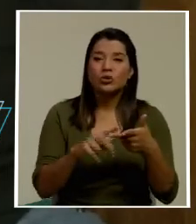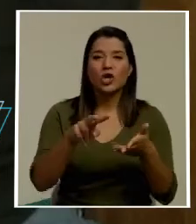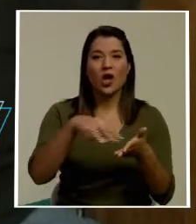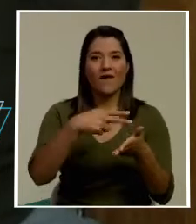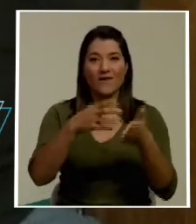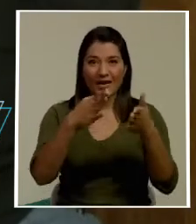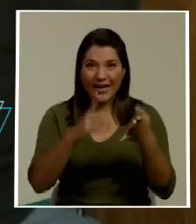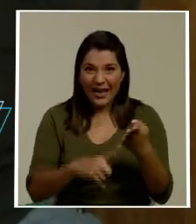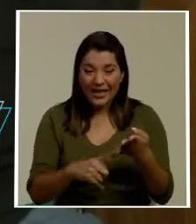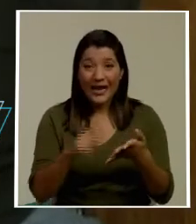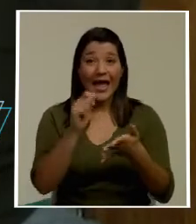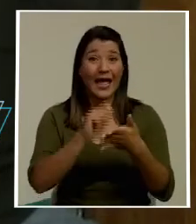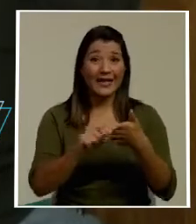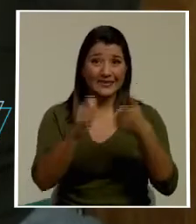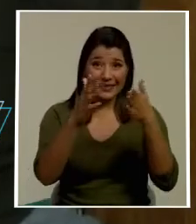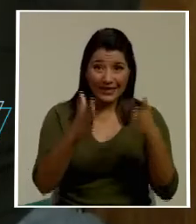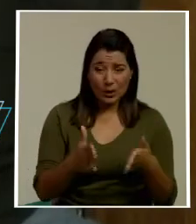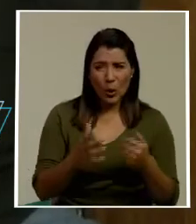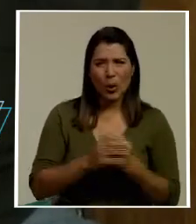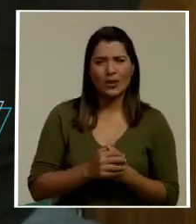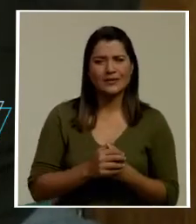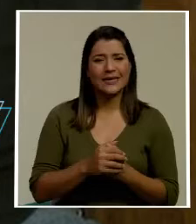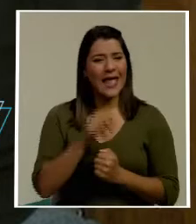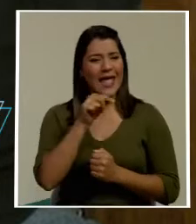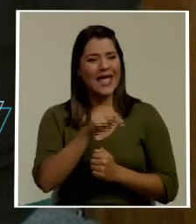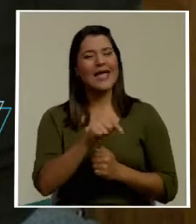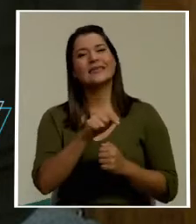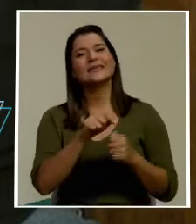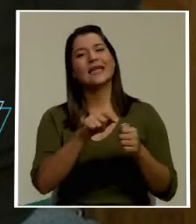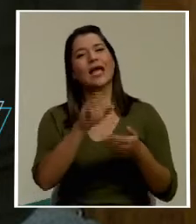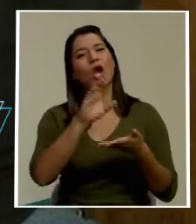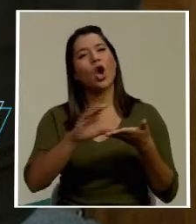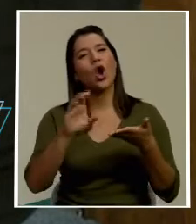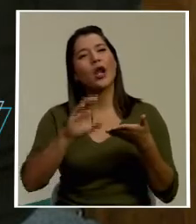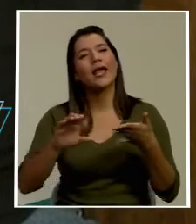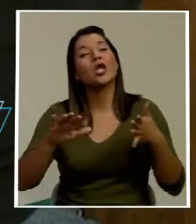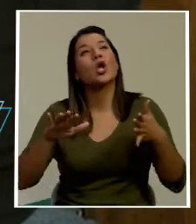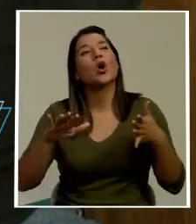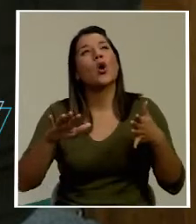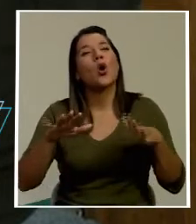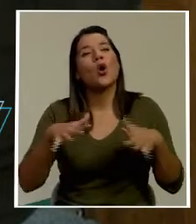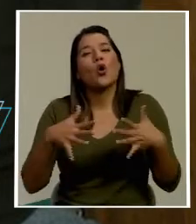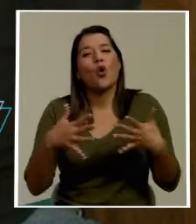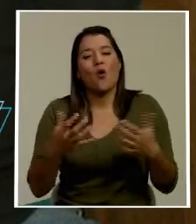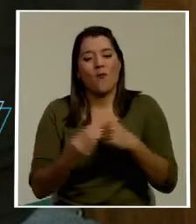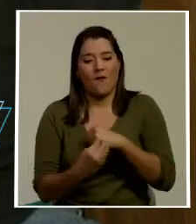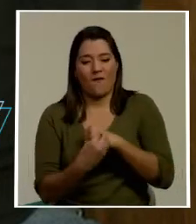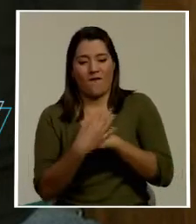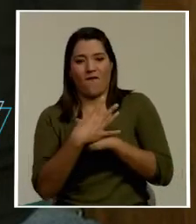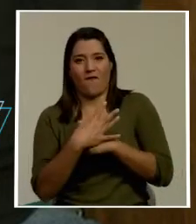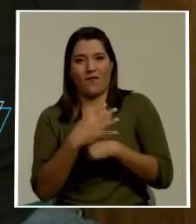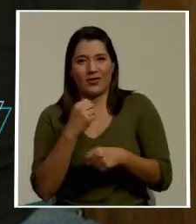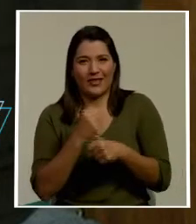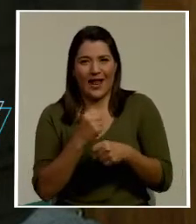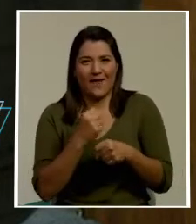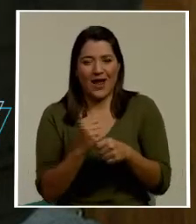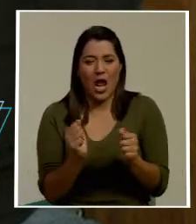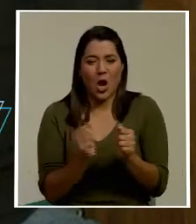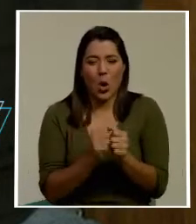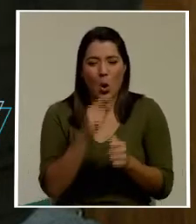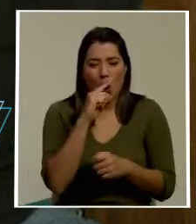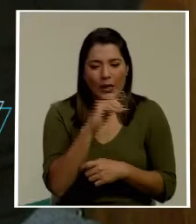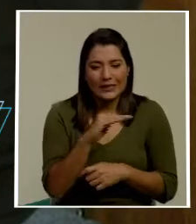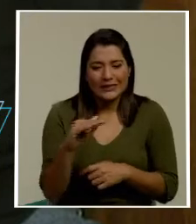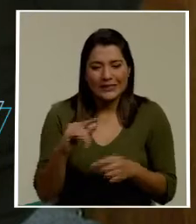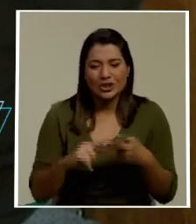escritores. ¿Cómo te influyó a vos el trabajar con niños y adolescentes por tanto tiempo?